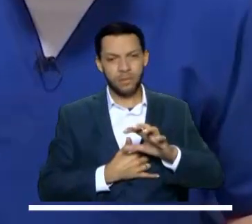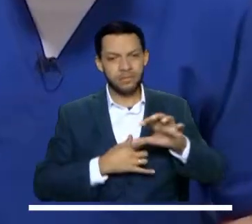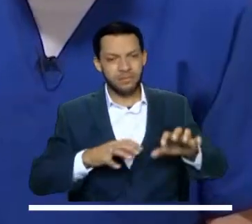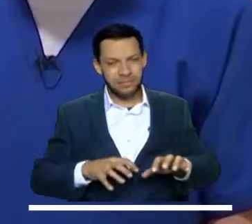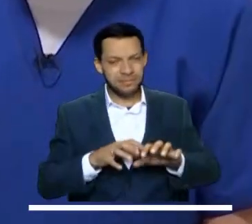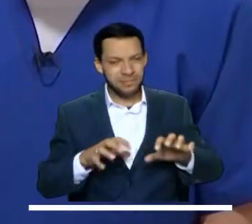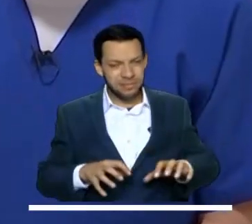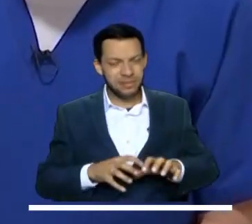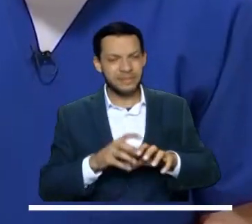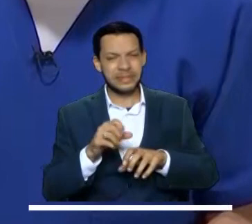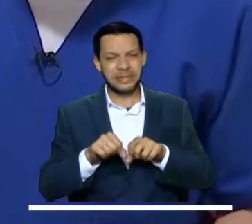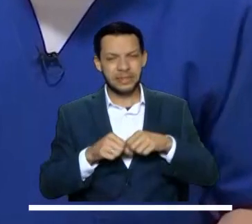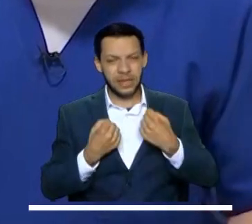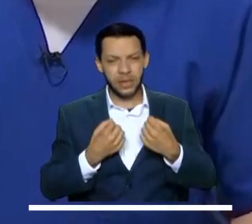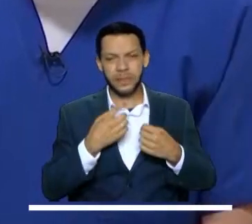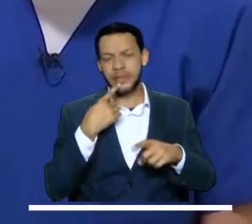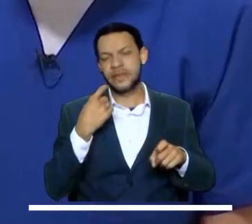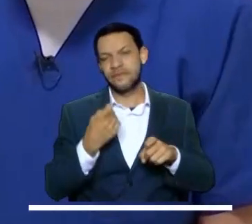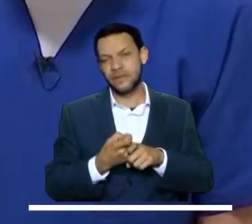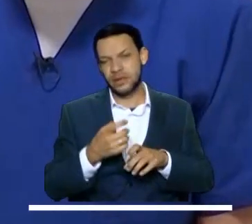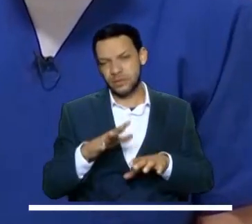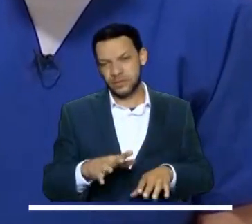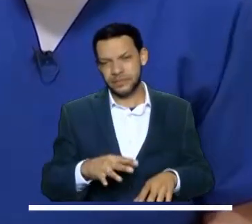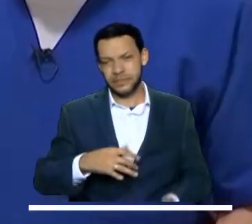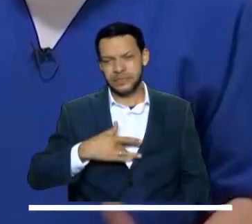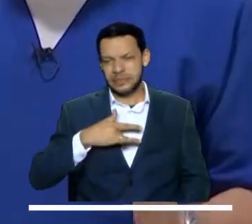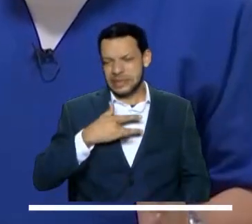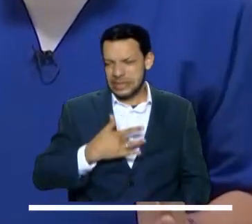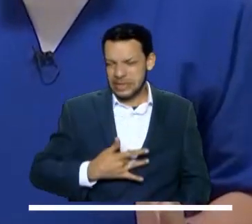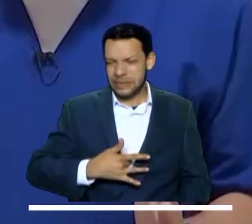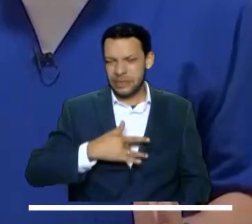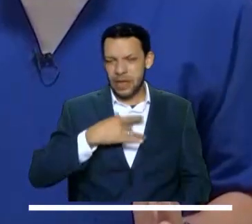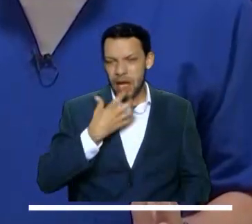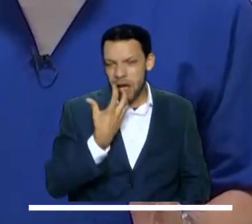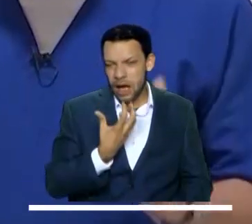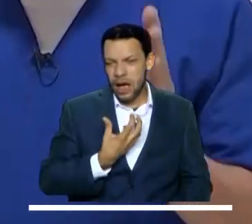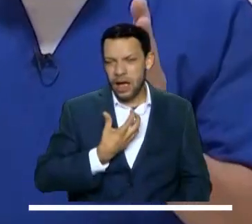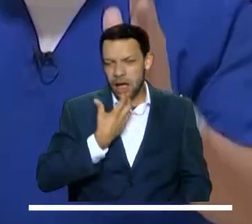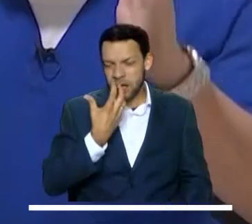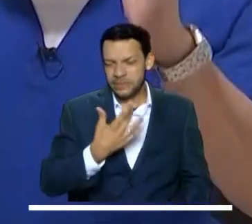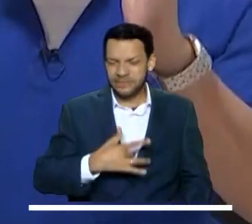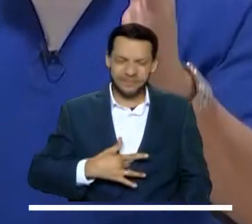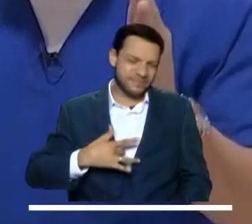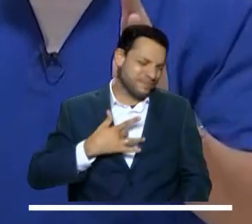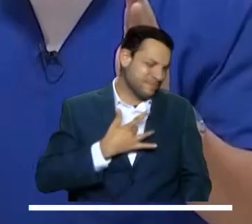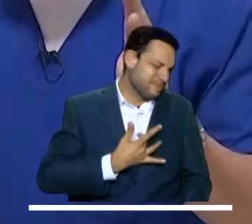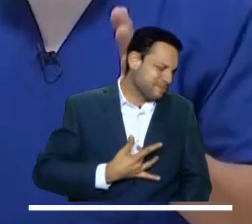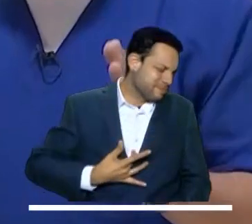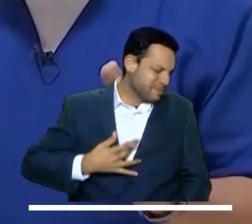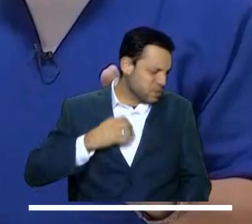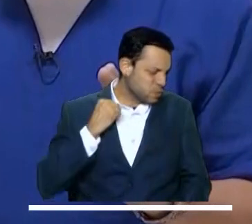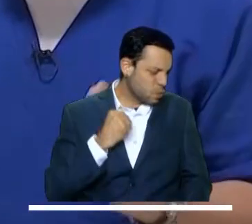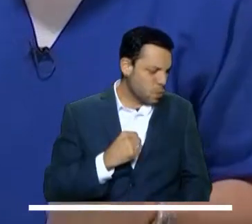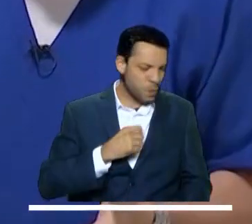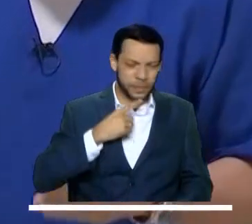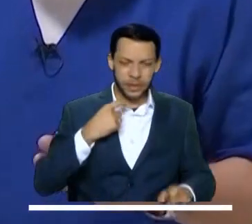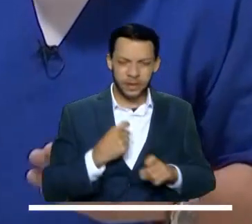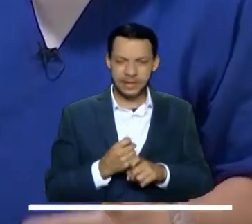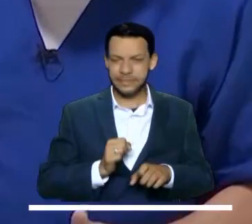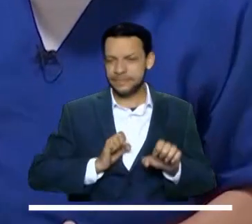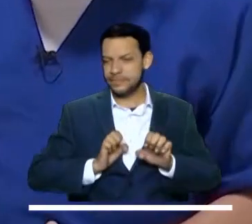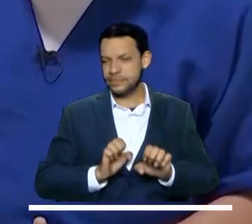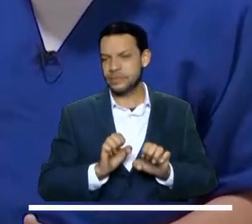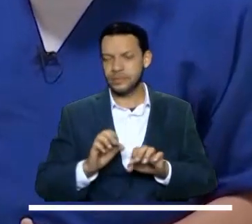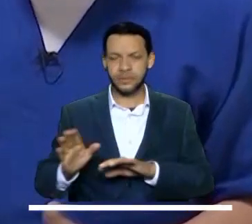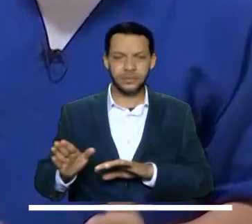llamamos colon irritable o esófago irritable, donde el órgano estructuralmente está conservado, conserva su estructura, pero